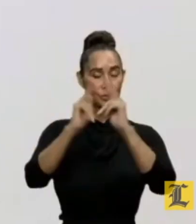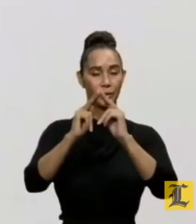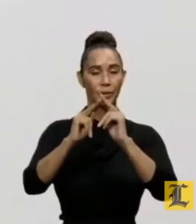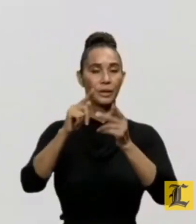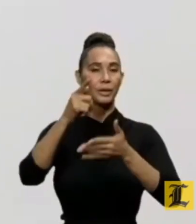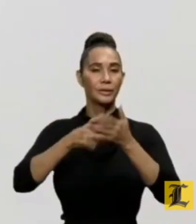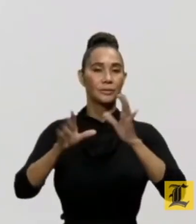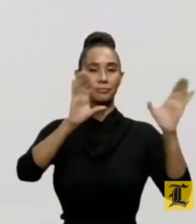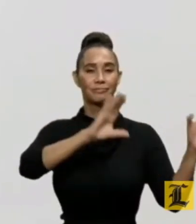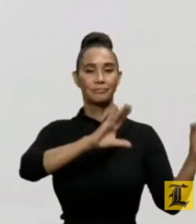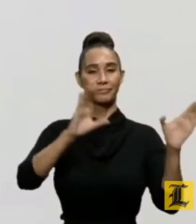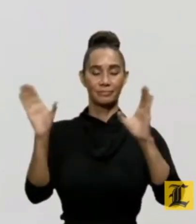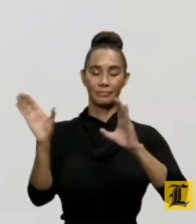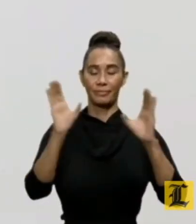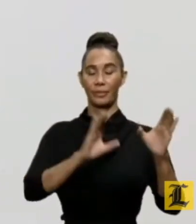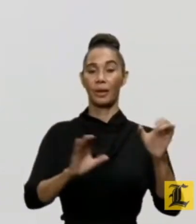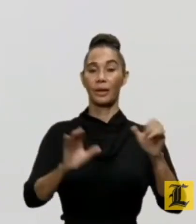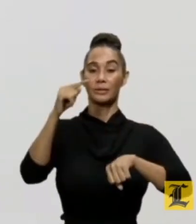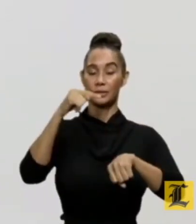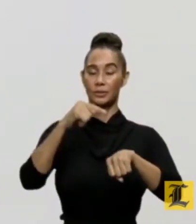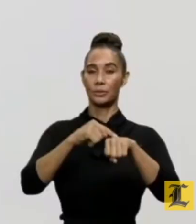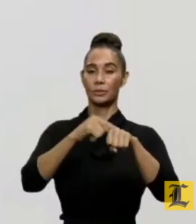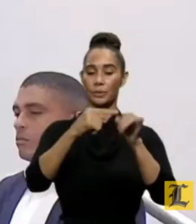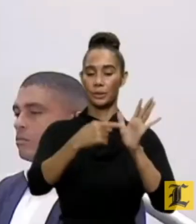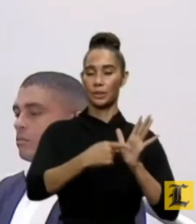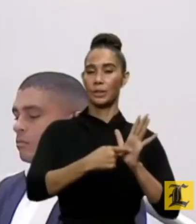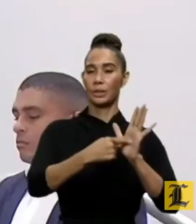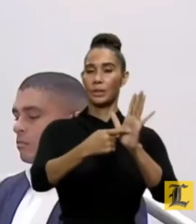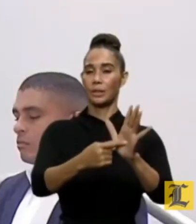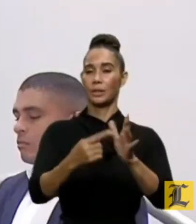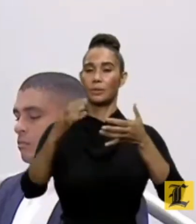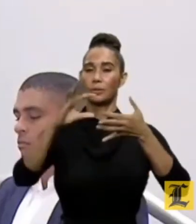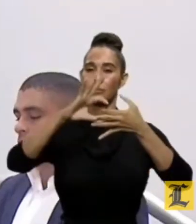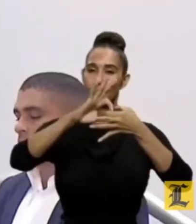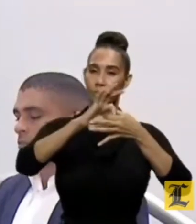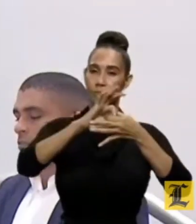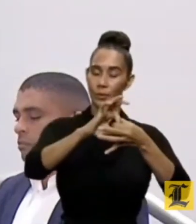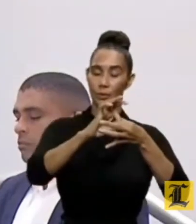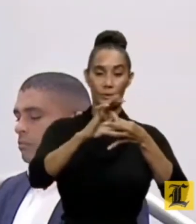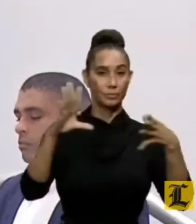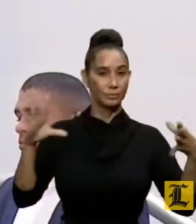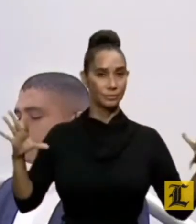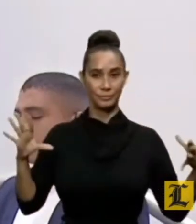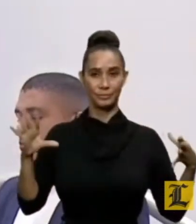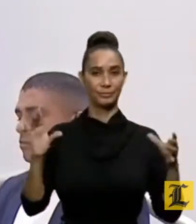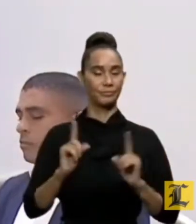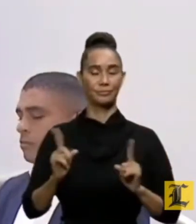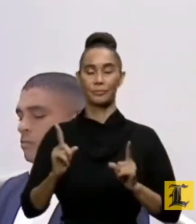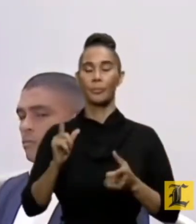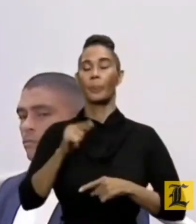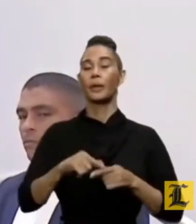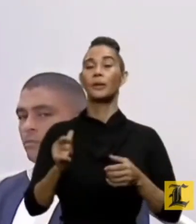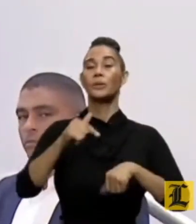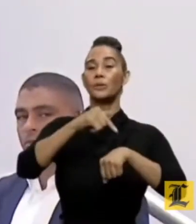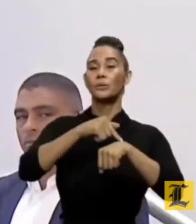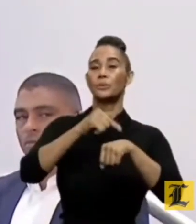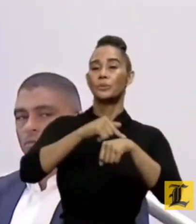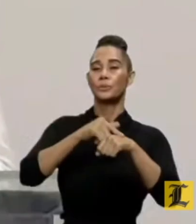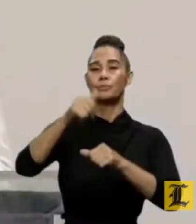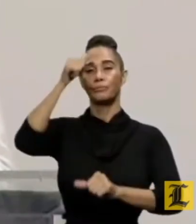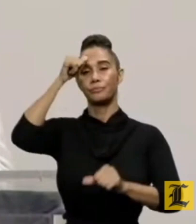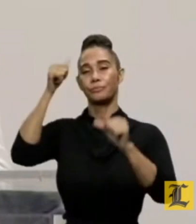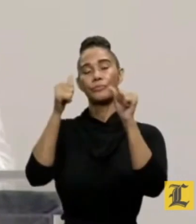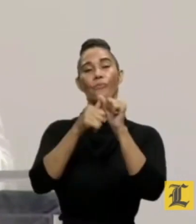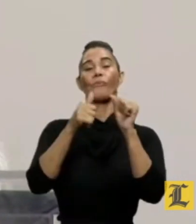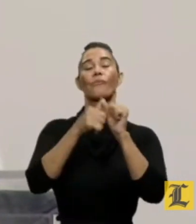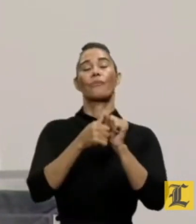Navidad. Es un momento para destacar lo que nos une, no lo que nos desune. Es un momento para